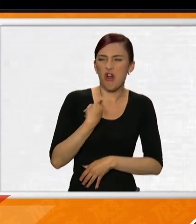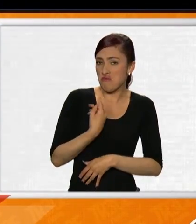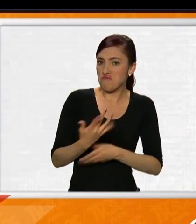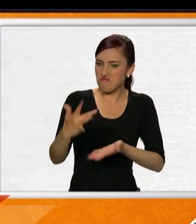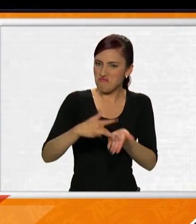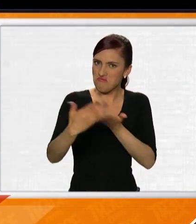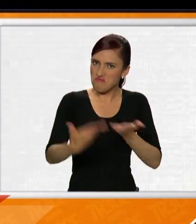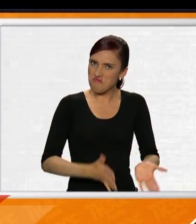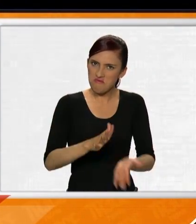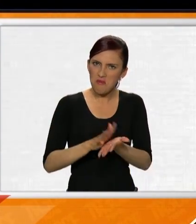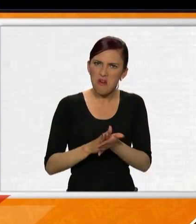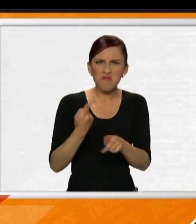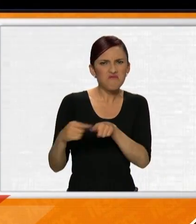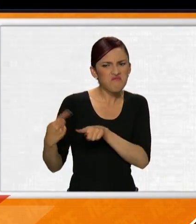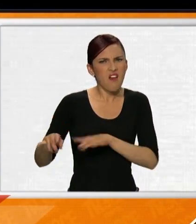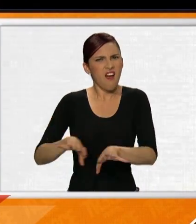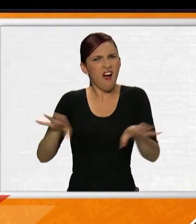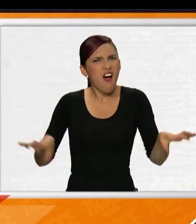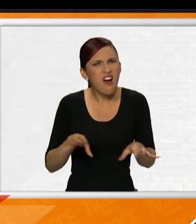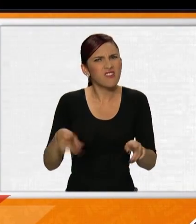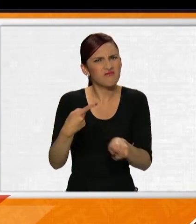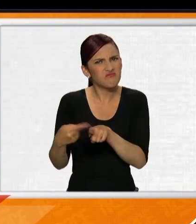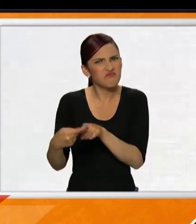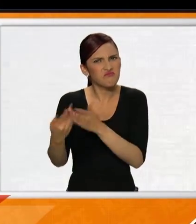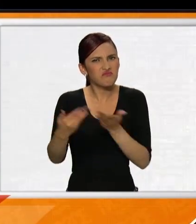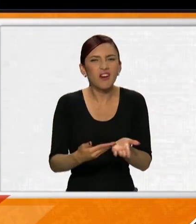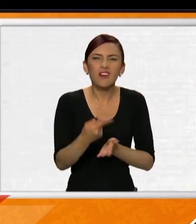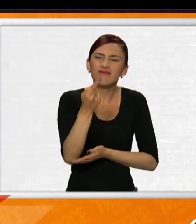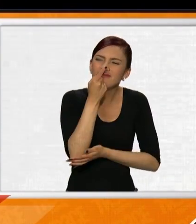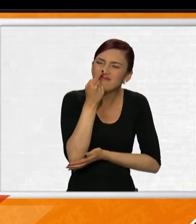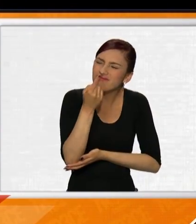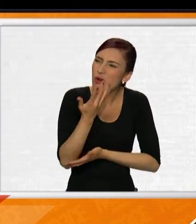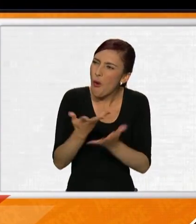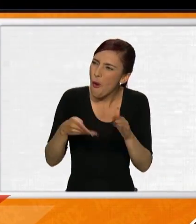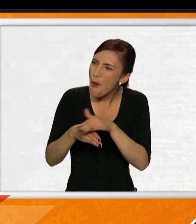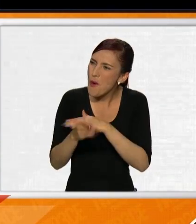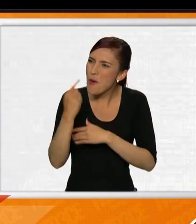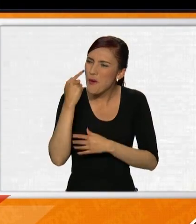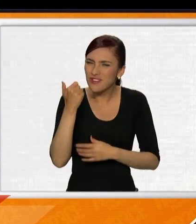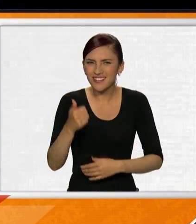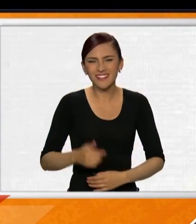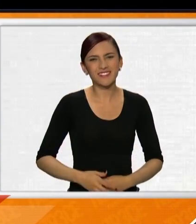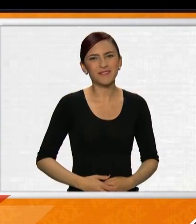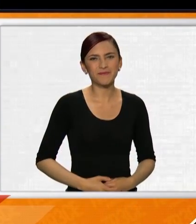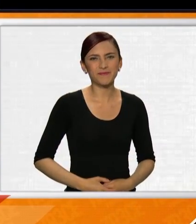para cualquiera de las actividades que nosotros realizamos y que tengan una pequeña probada de lo que era la Edad Media.